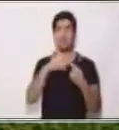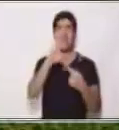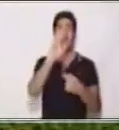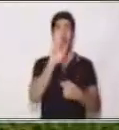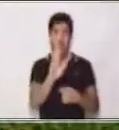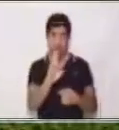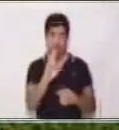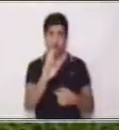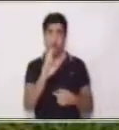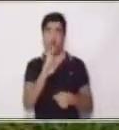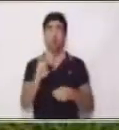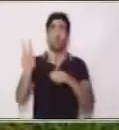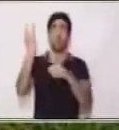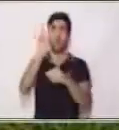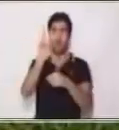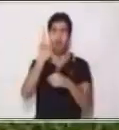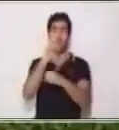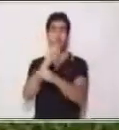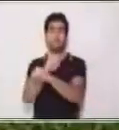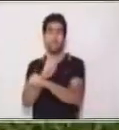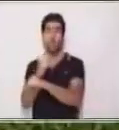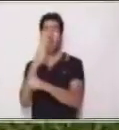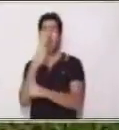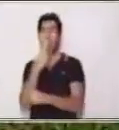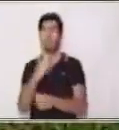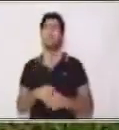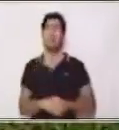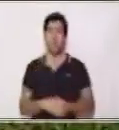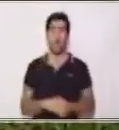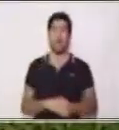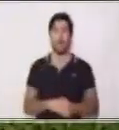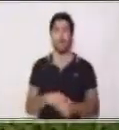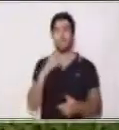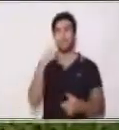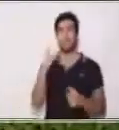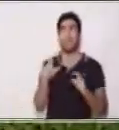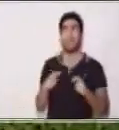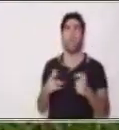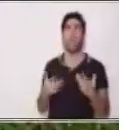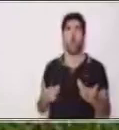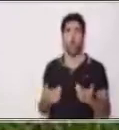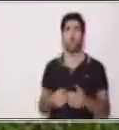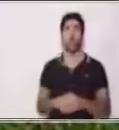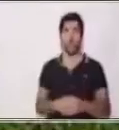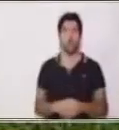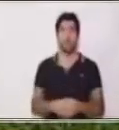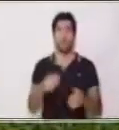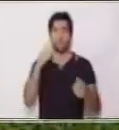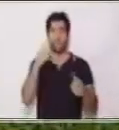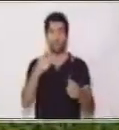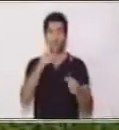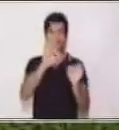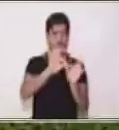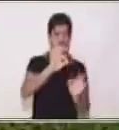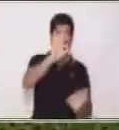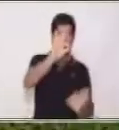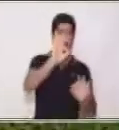están representando acá un cilindro que tiene 10 metros de alto y 4 metros de radio.